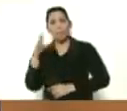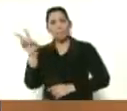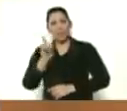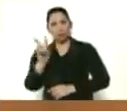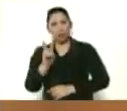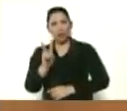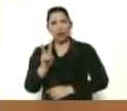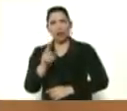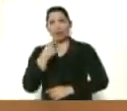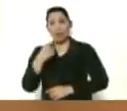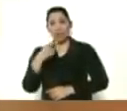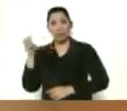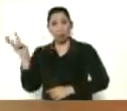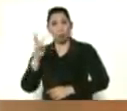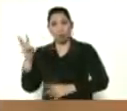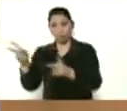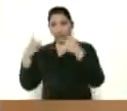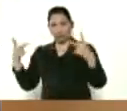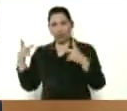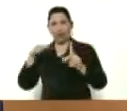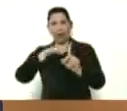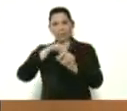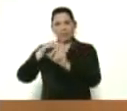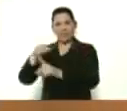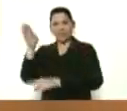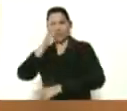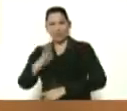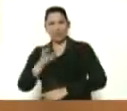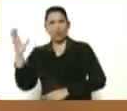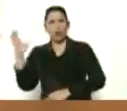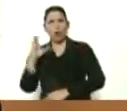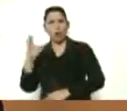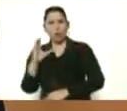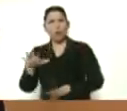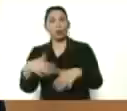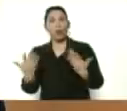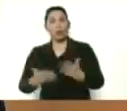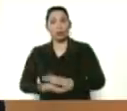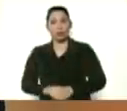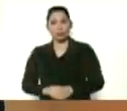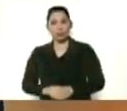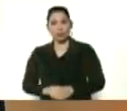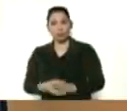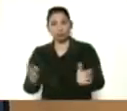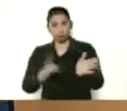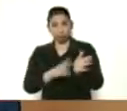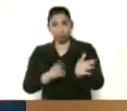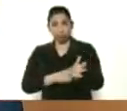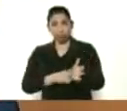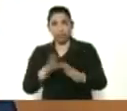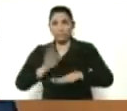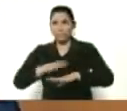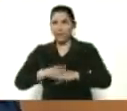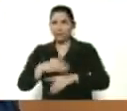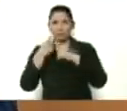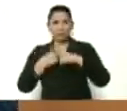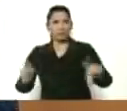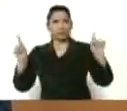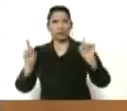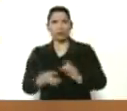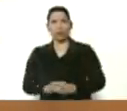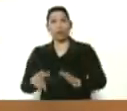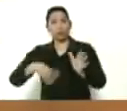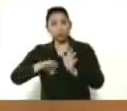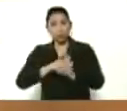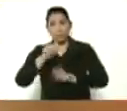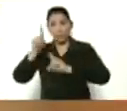lo dice el Washington Post, en una amenaza para Brasil y para Colombia, cuando realmente ocurre exactamente lo contrario? Lo volvió a preguntar